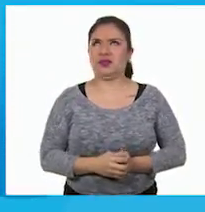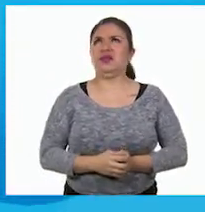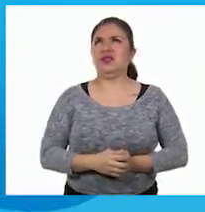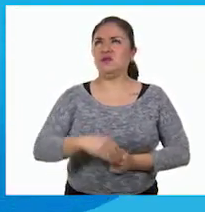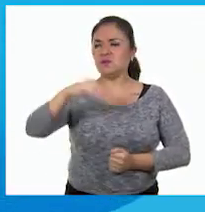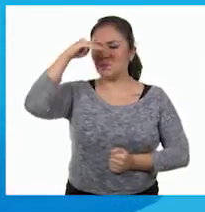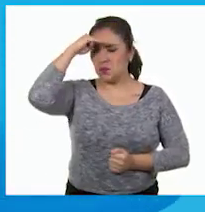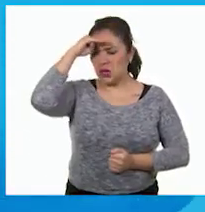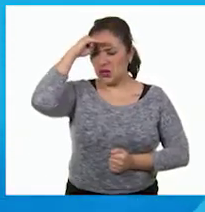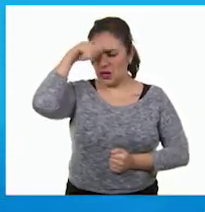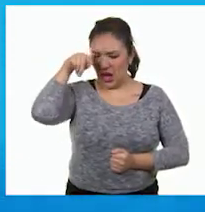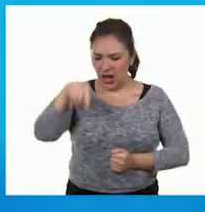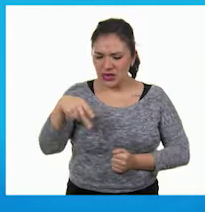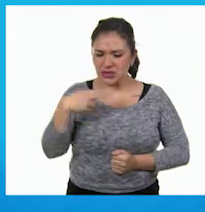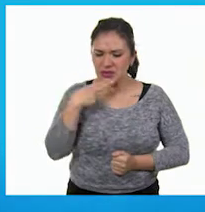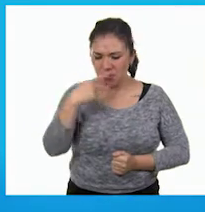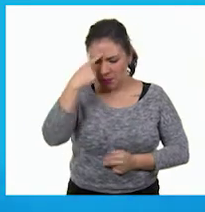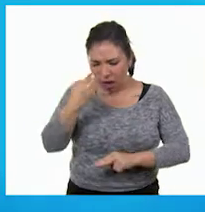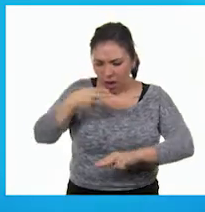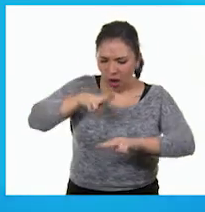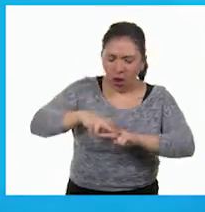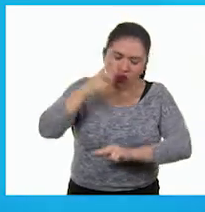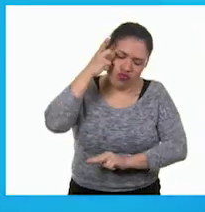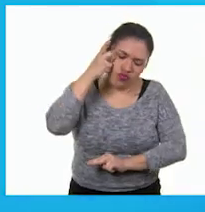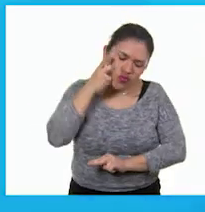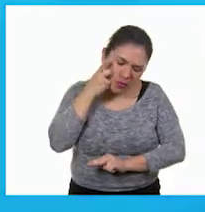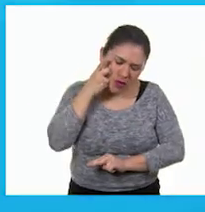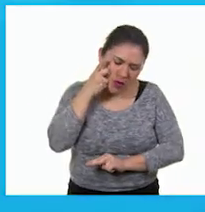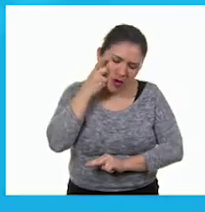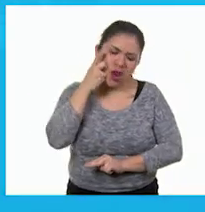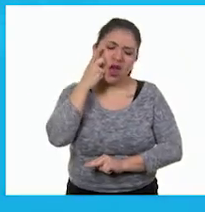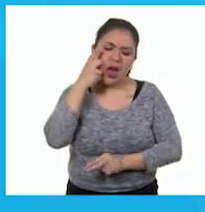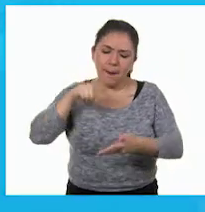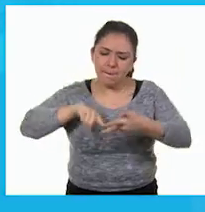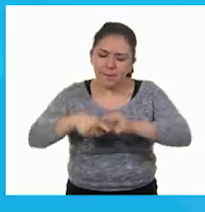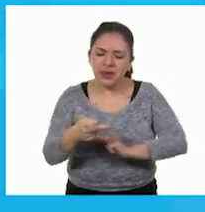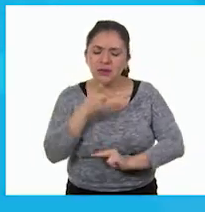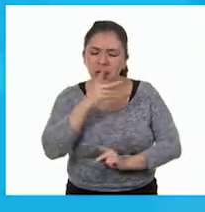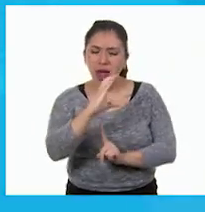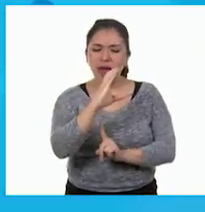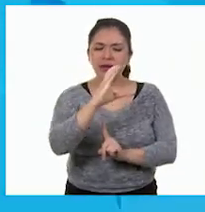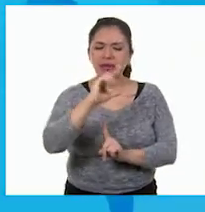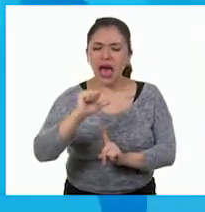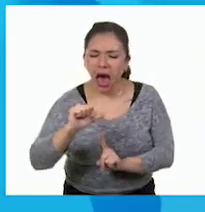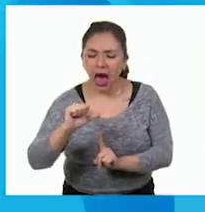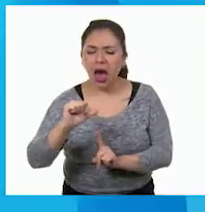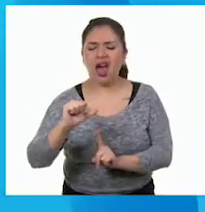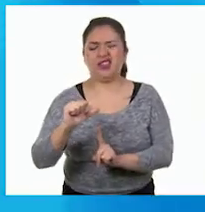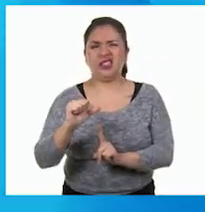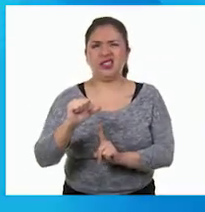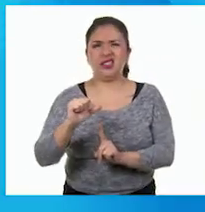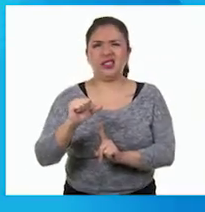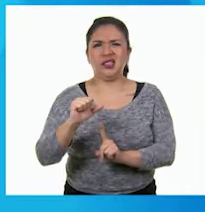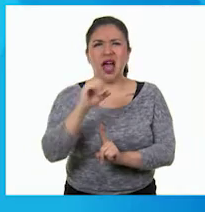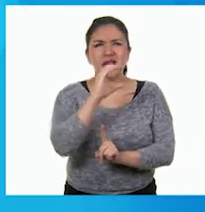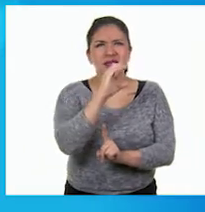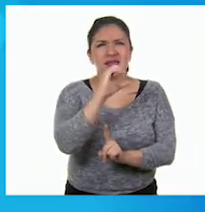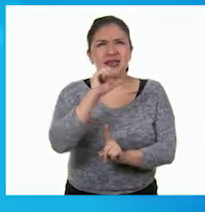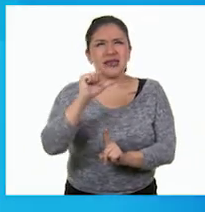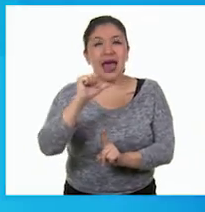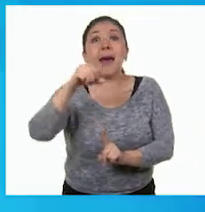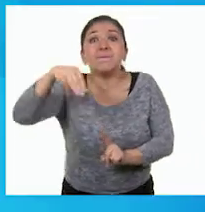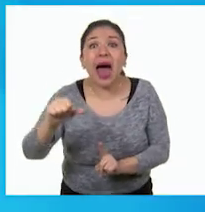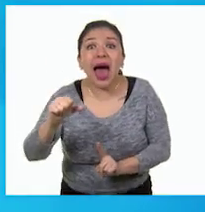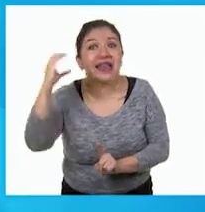Sirve para dormir y empieza con K. Ah,